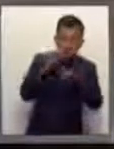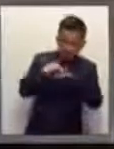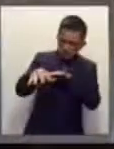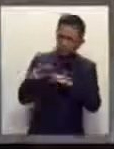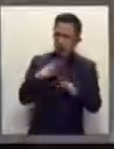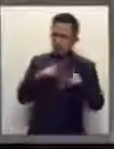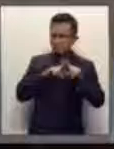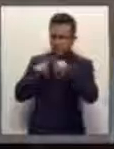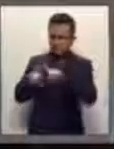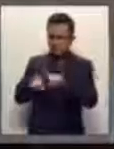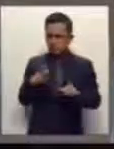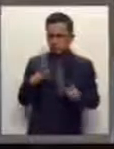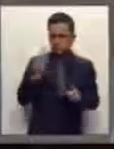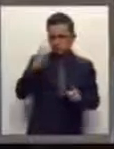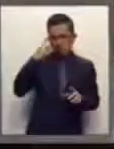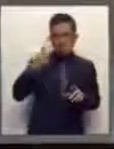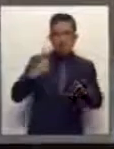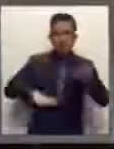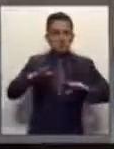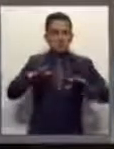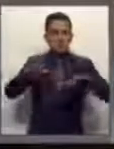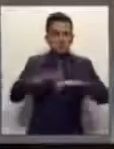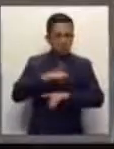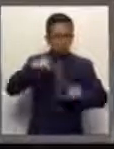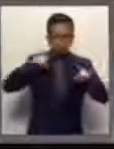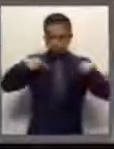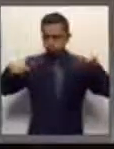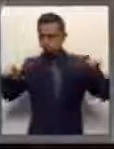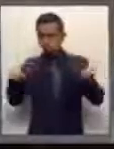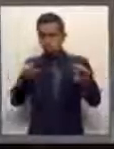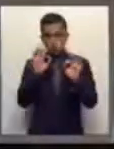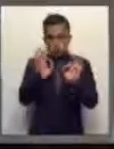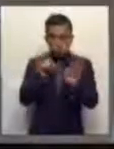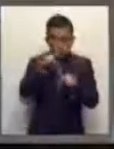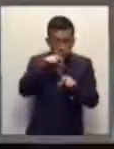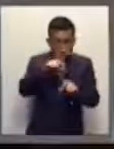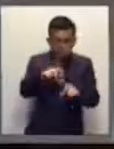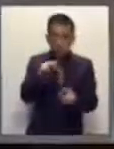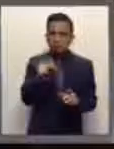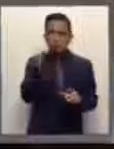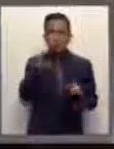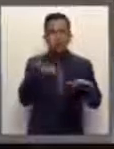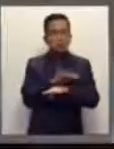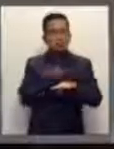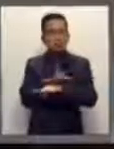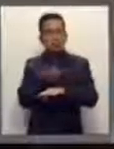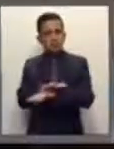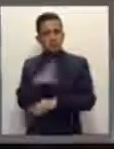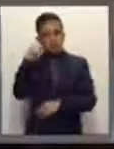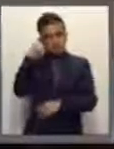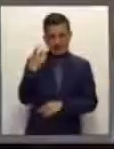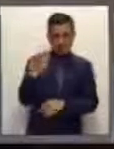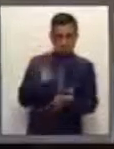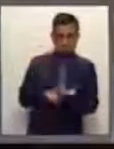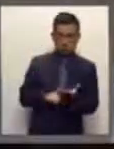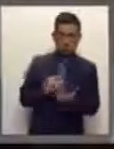variable que mayores costos puede implicar al productor. Estos altos costos hacen que solo en un porcentaje mínimo de la superficie